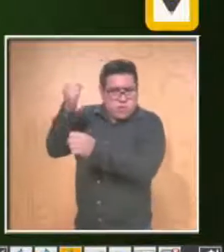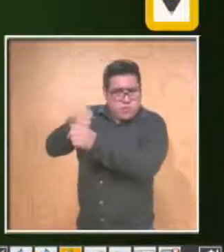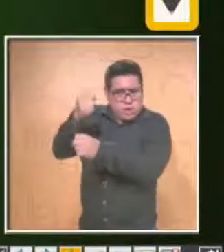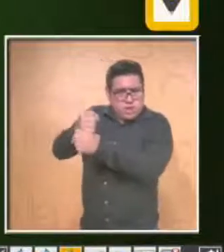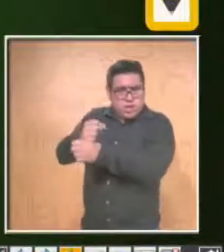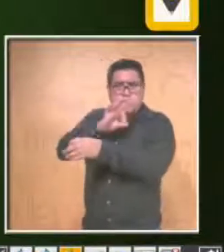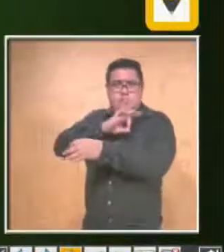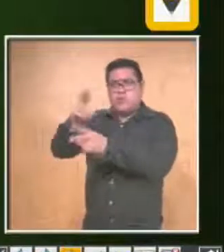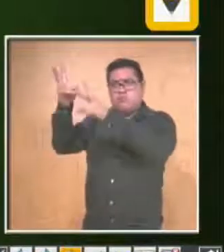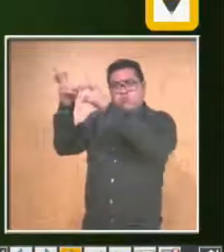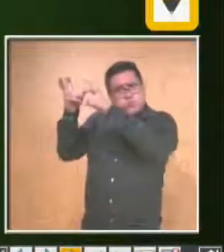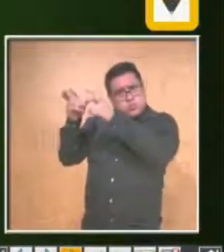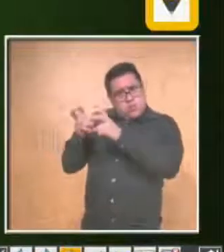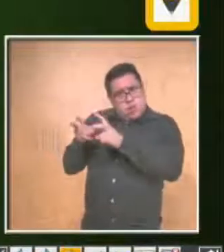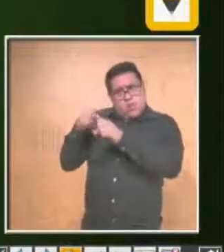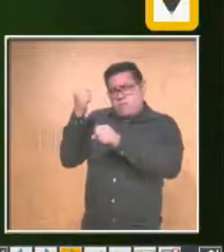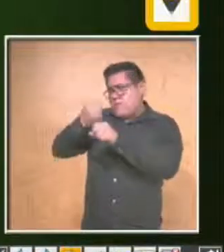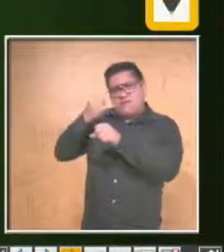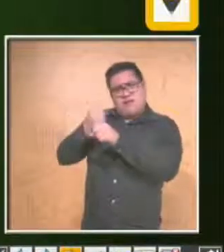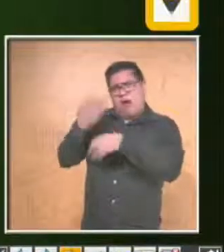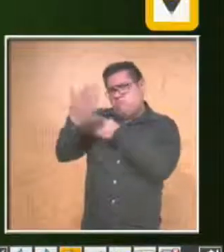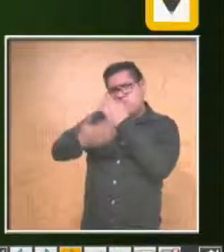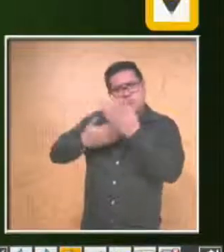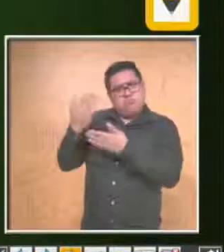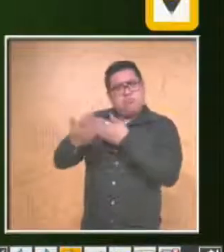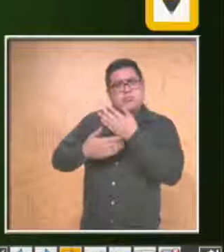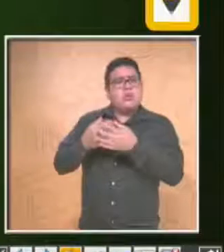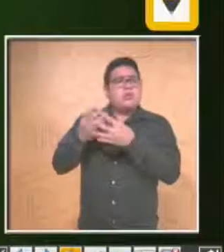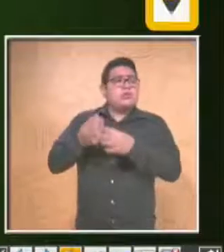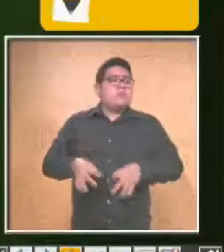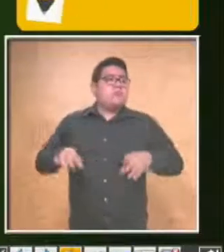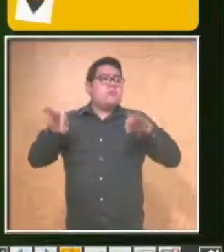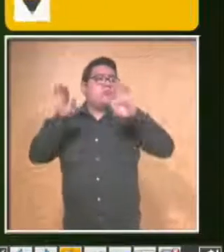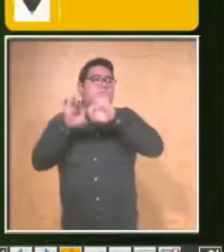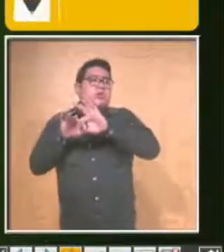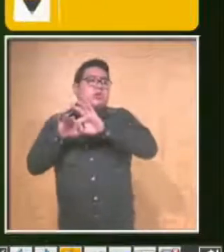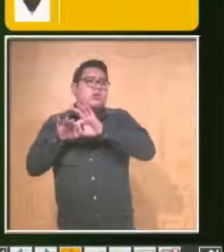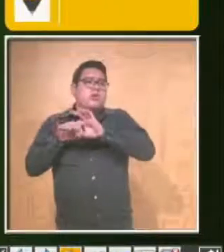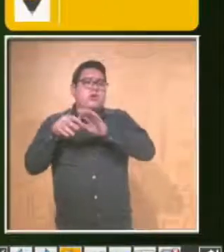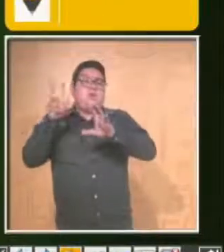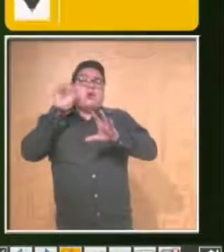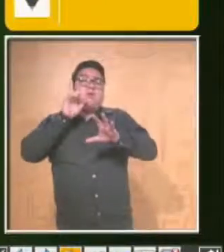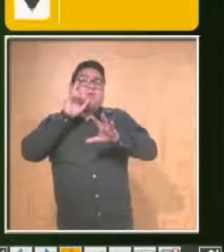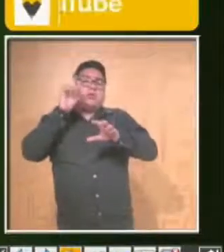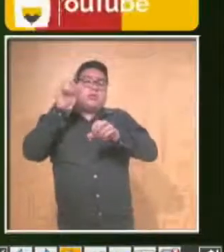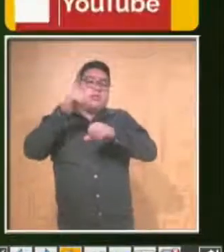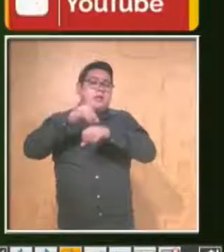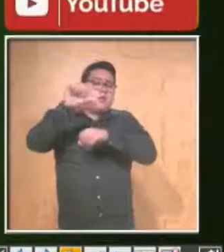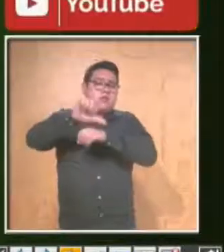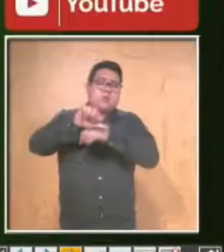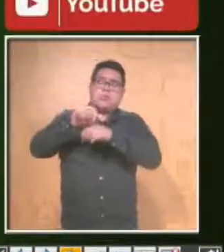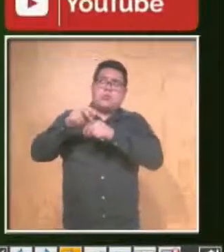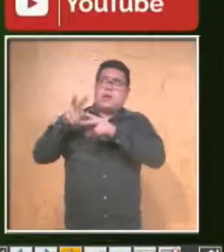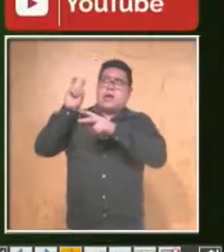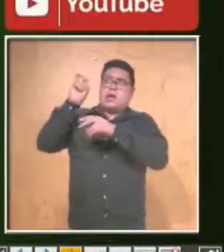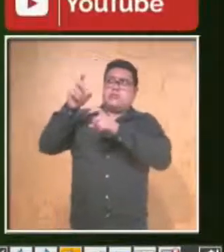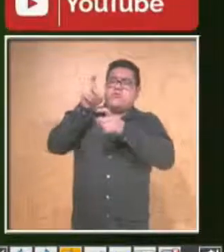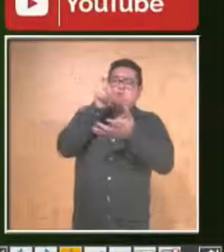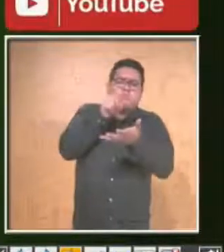que estamos revisando hoy, que vamos a revisar a lo largo de la sesión, está en ese cuaderno de prácticas. Así que no tienes más que escanear ese